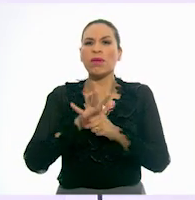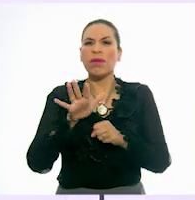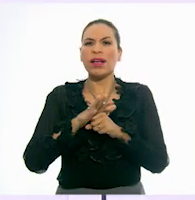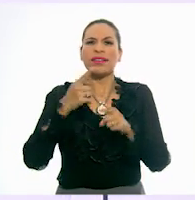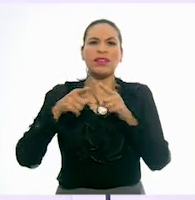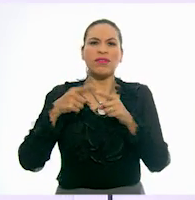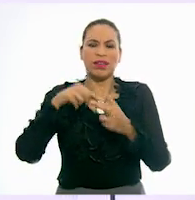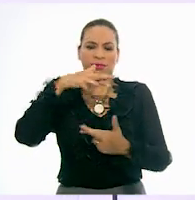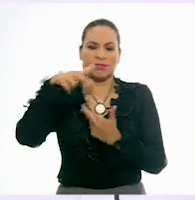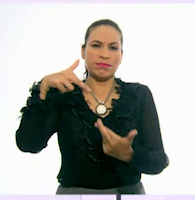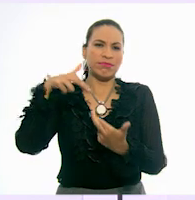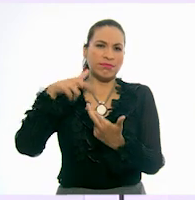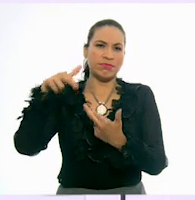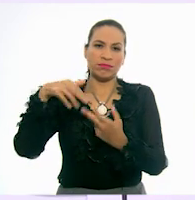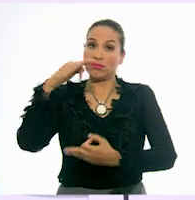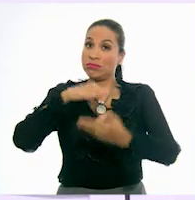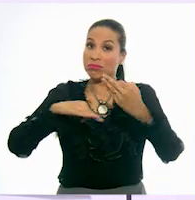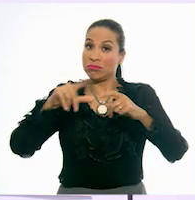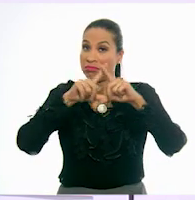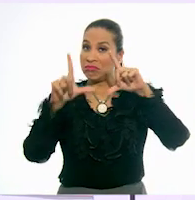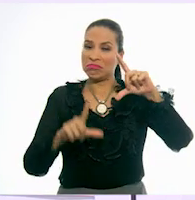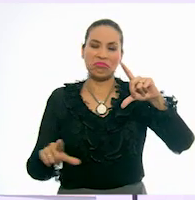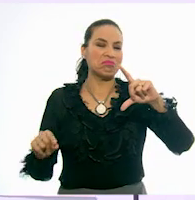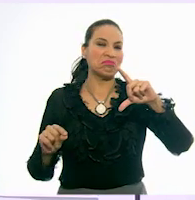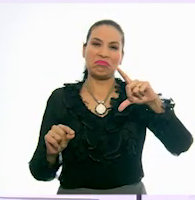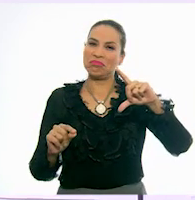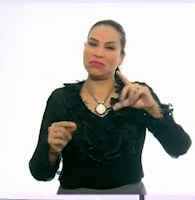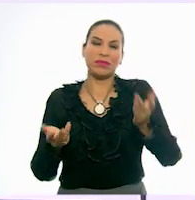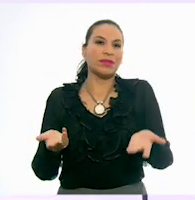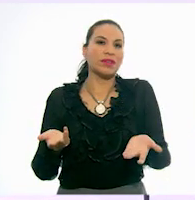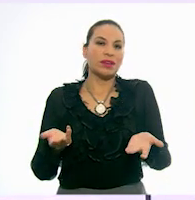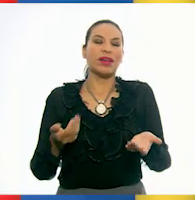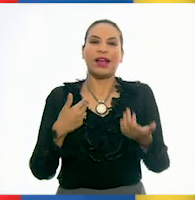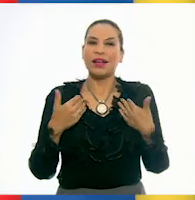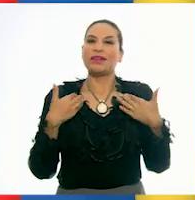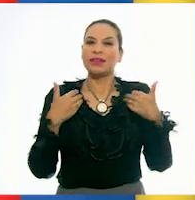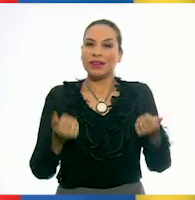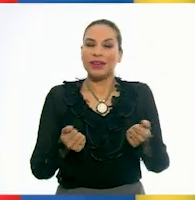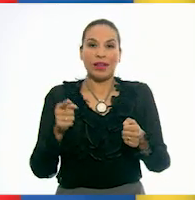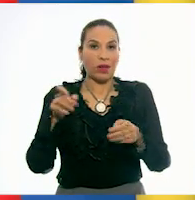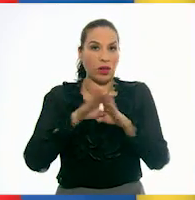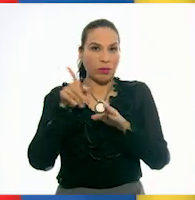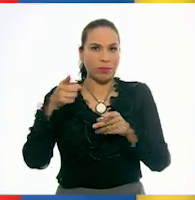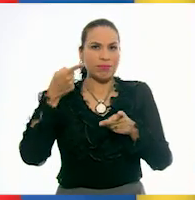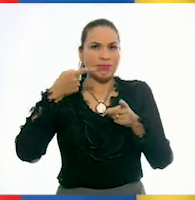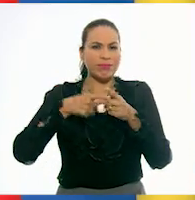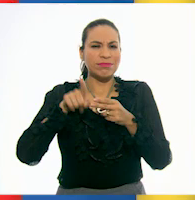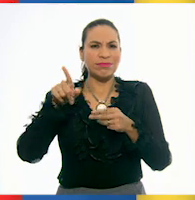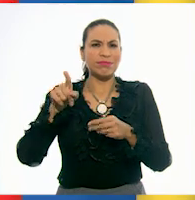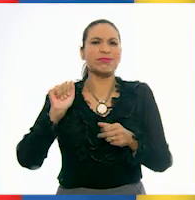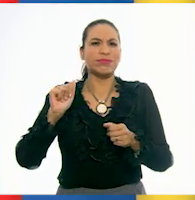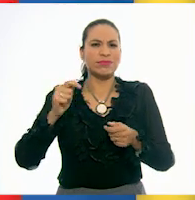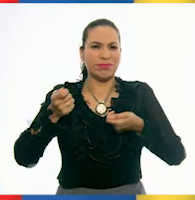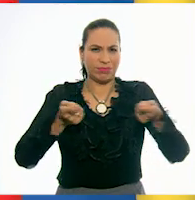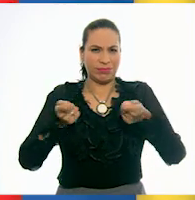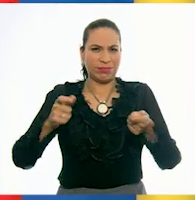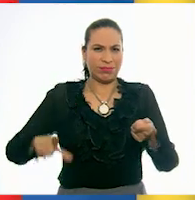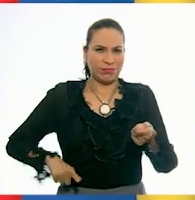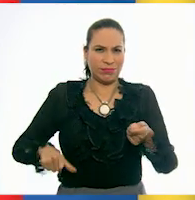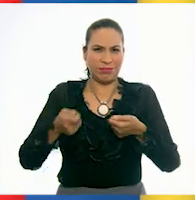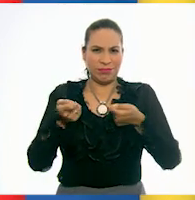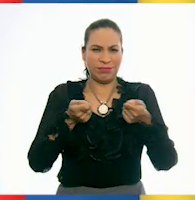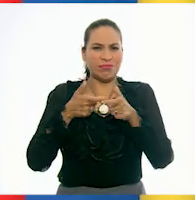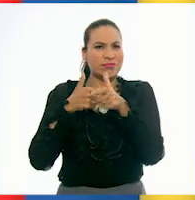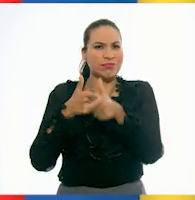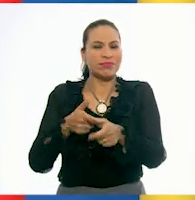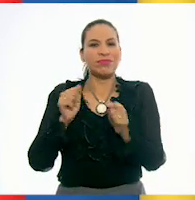ciertas regiones, pero no a todo el territorio. Ok, ya veo. Así que la dictadura empezó justo como la reforma